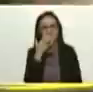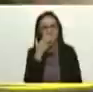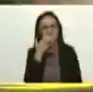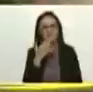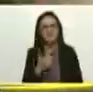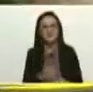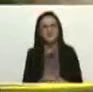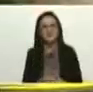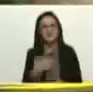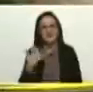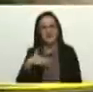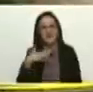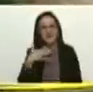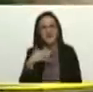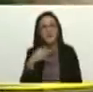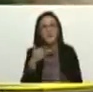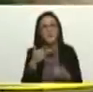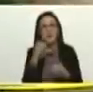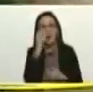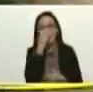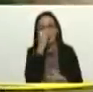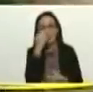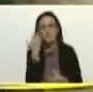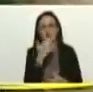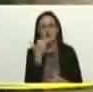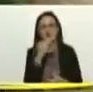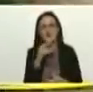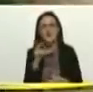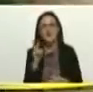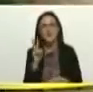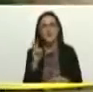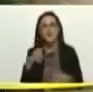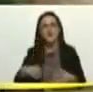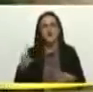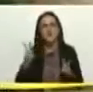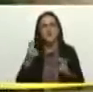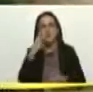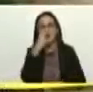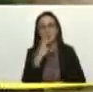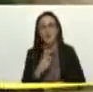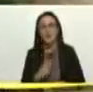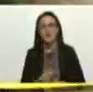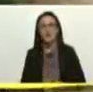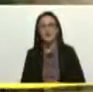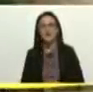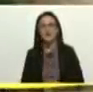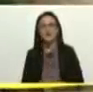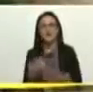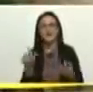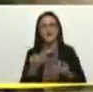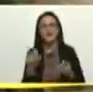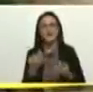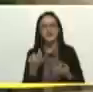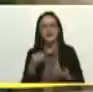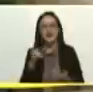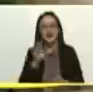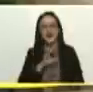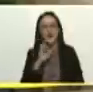muy picante y cómica. Se llama Nuevo Rico, Nuevo Pobre. De verdad que la